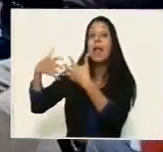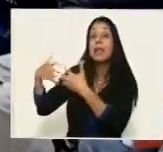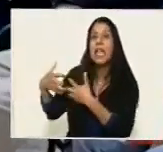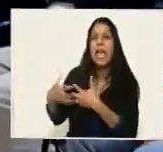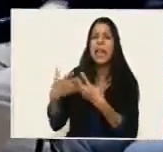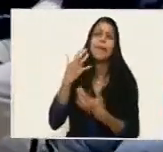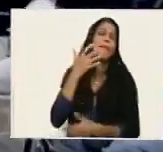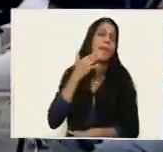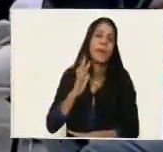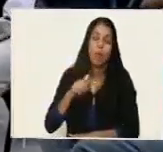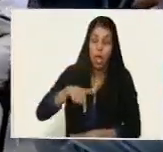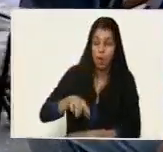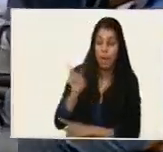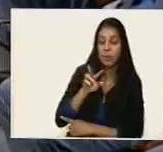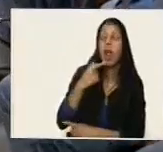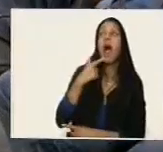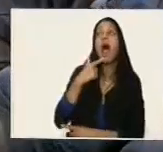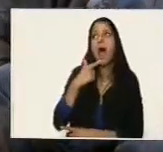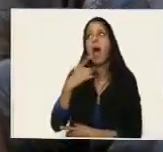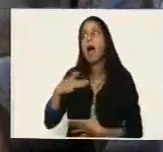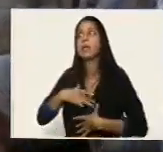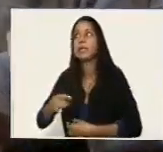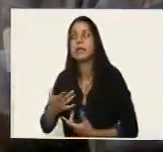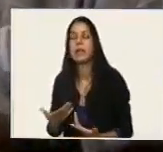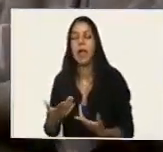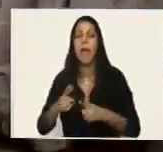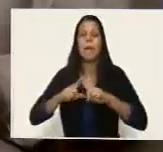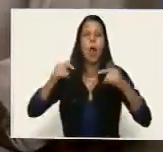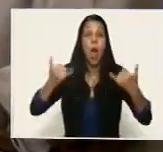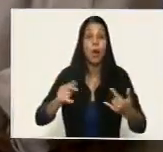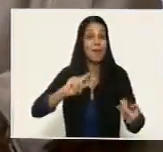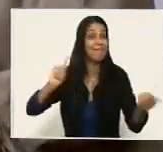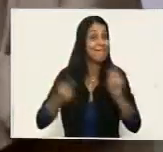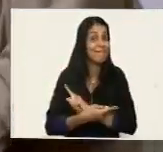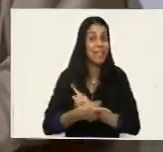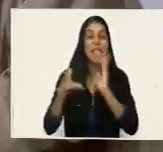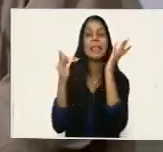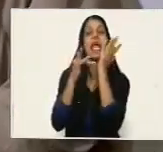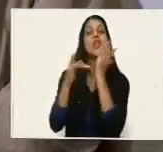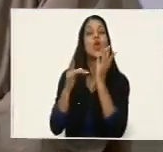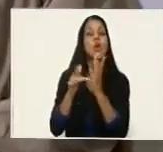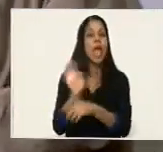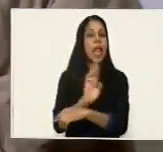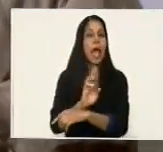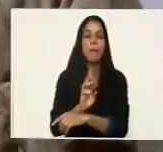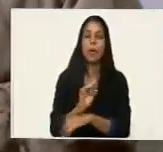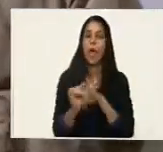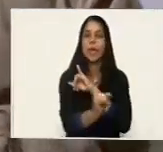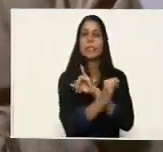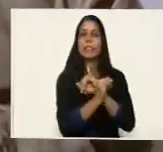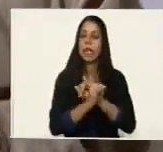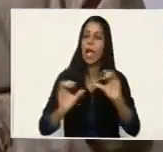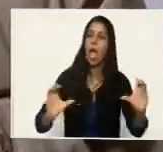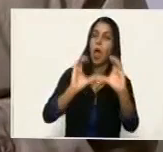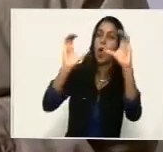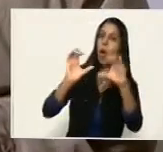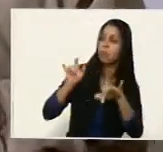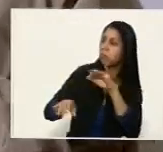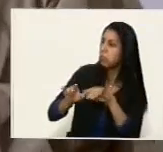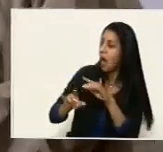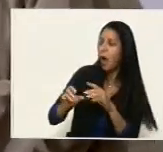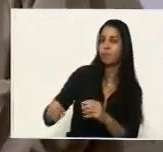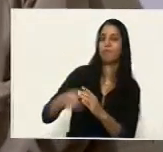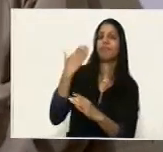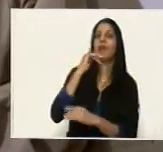importante para nosotros. Ahora no, ahora nosotros sabemos inmediatamente lo que está pasando en cualquier parte.